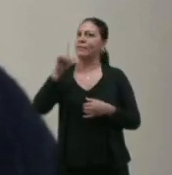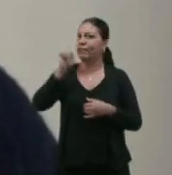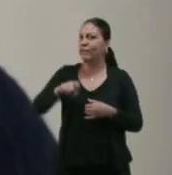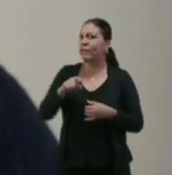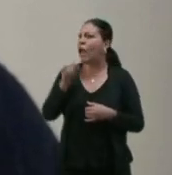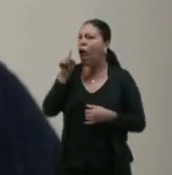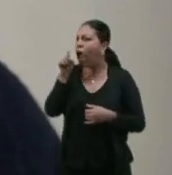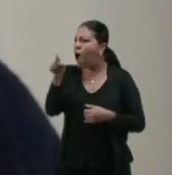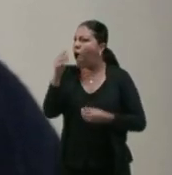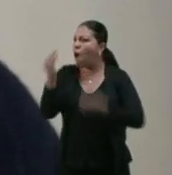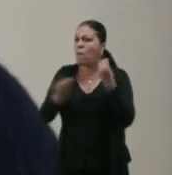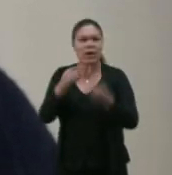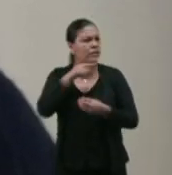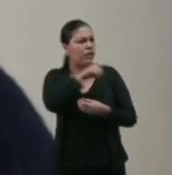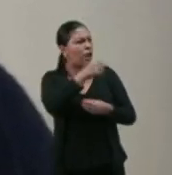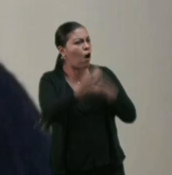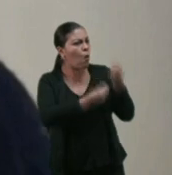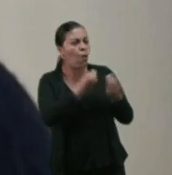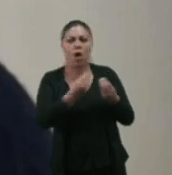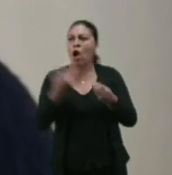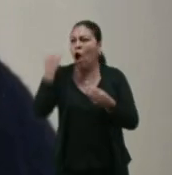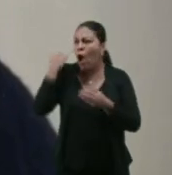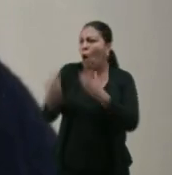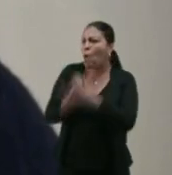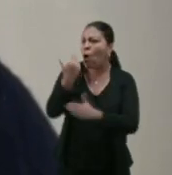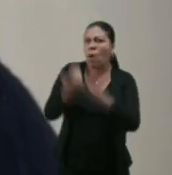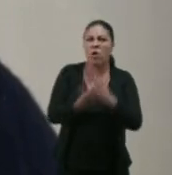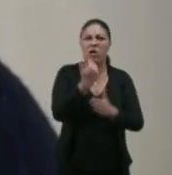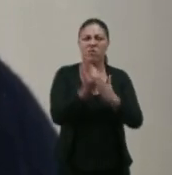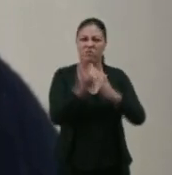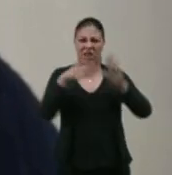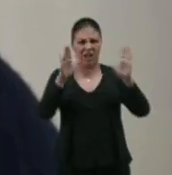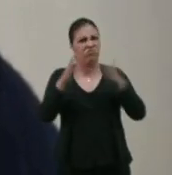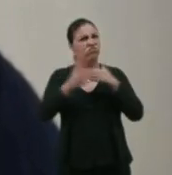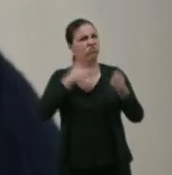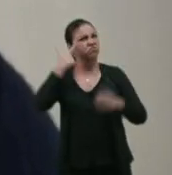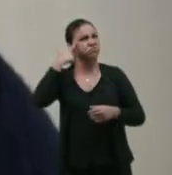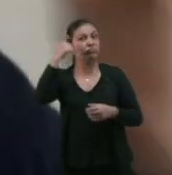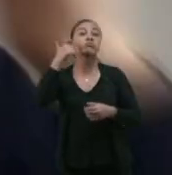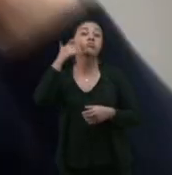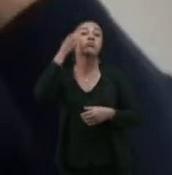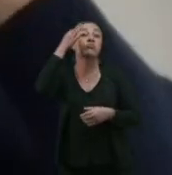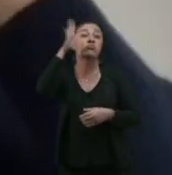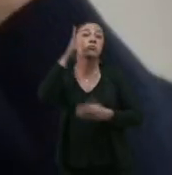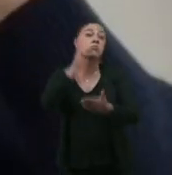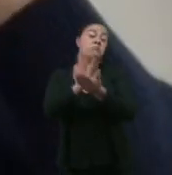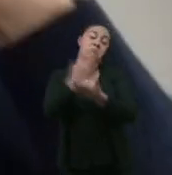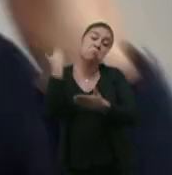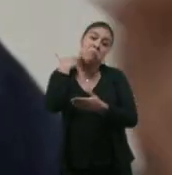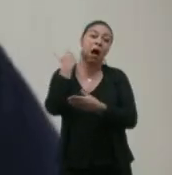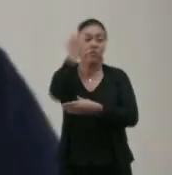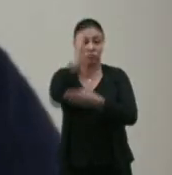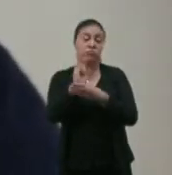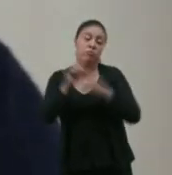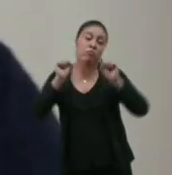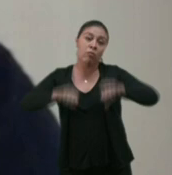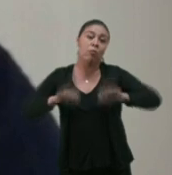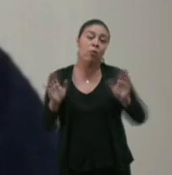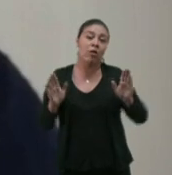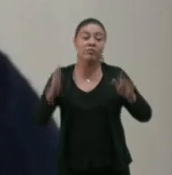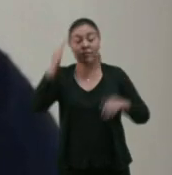más está probando, ¿no? Y muchas veces cuando uno hace eso, fracasa. Porque cuando uno está haciendo algo nuevo, muchas